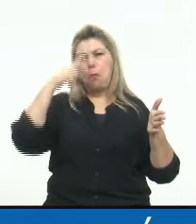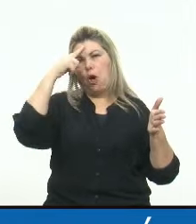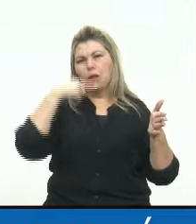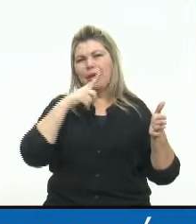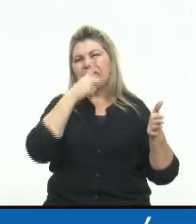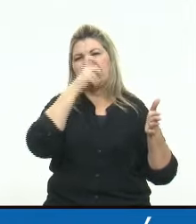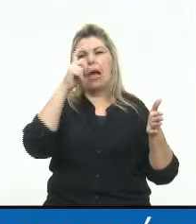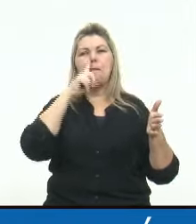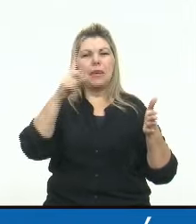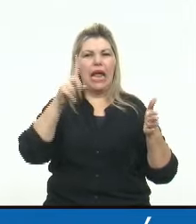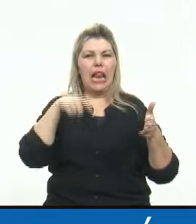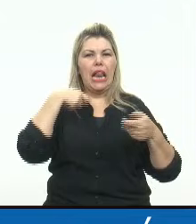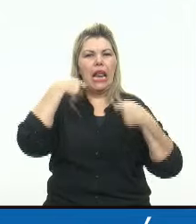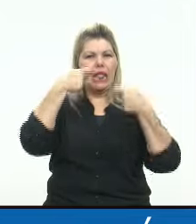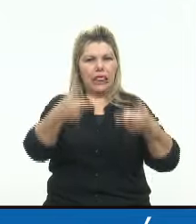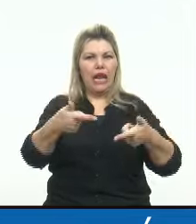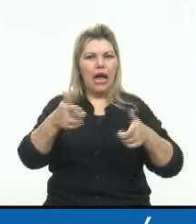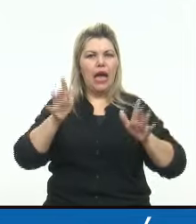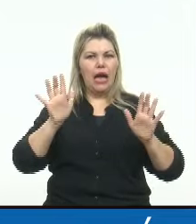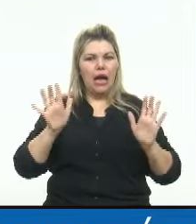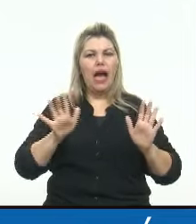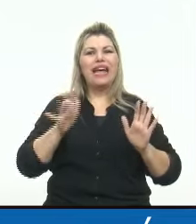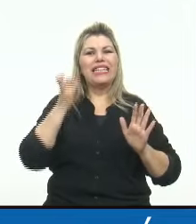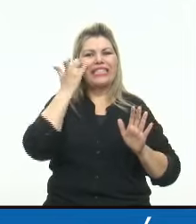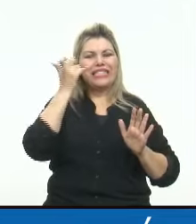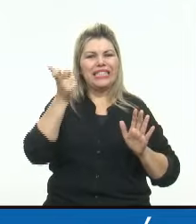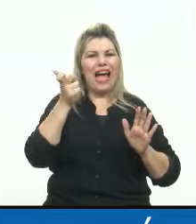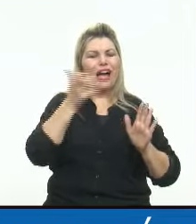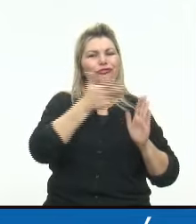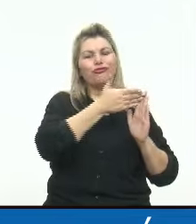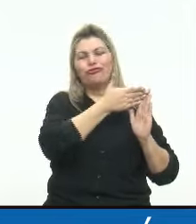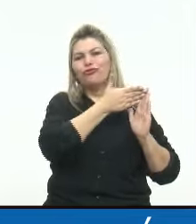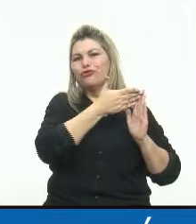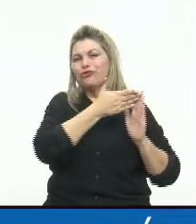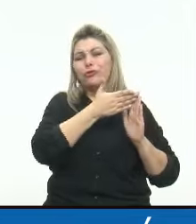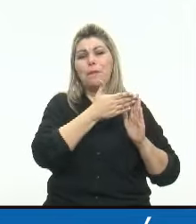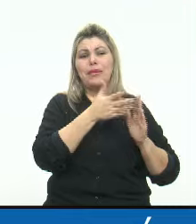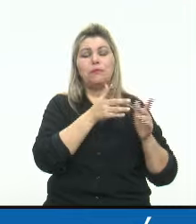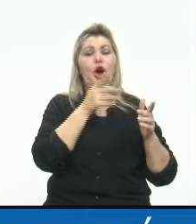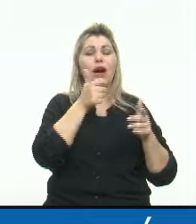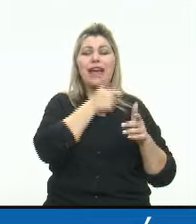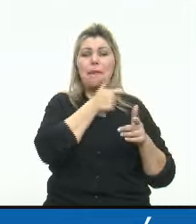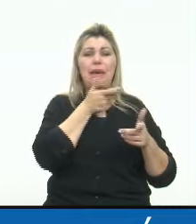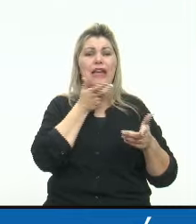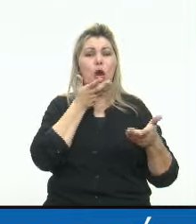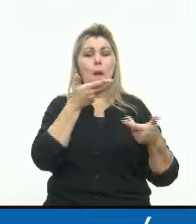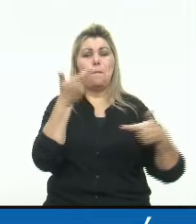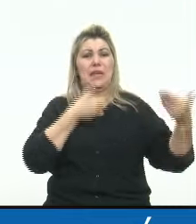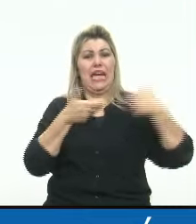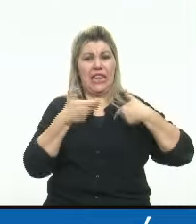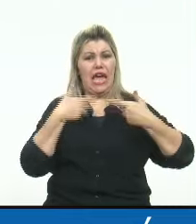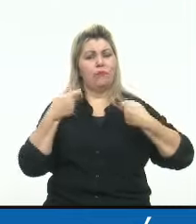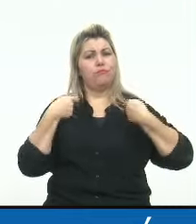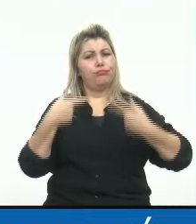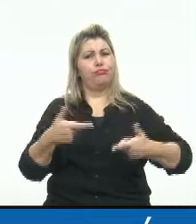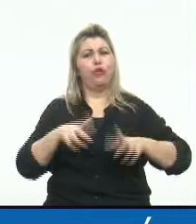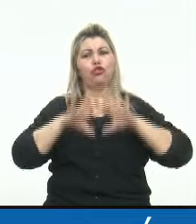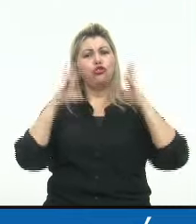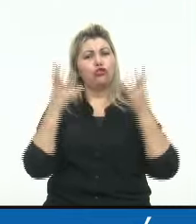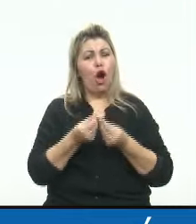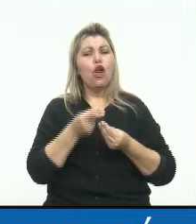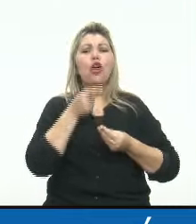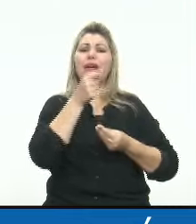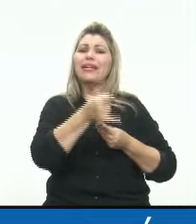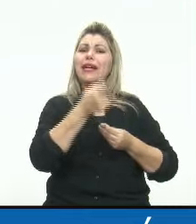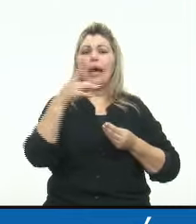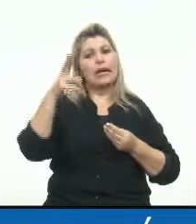100.000. Se entregaron el 100% de los medicamentos solicitados, que coinciden con el protocolo de tratamiento